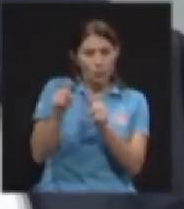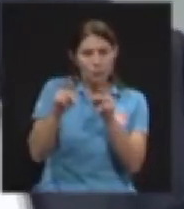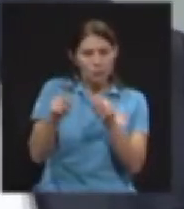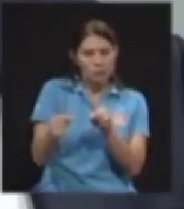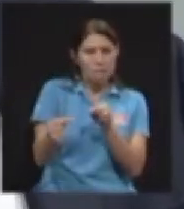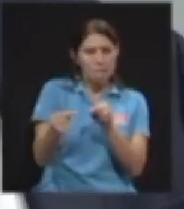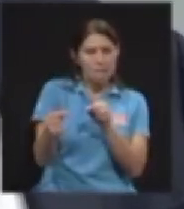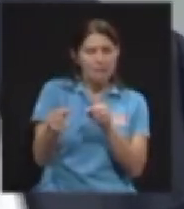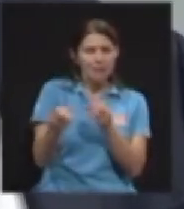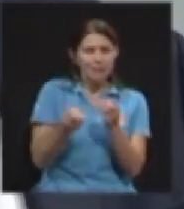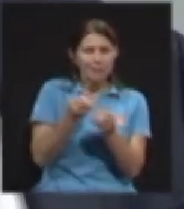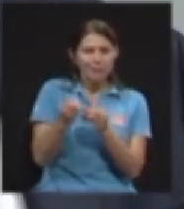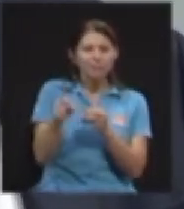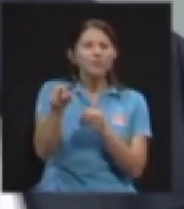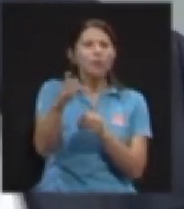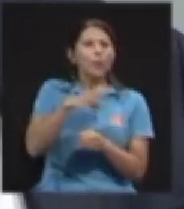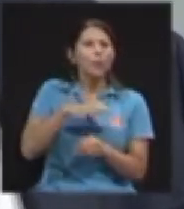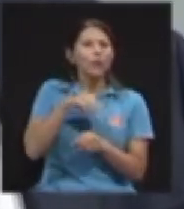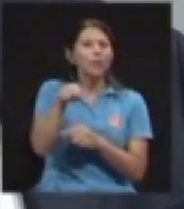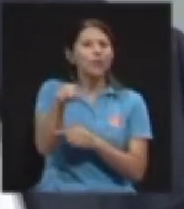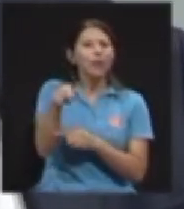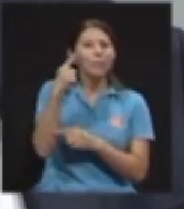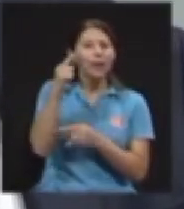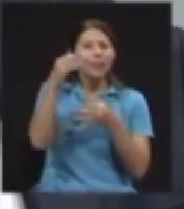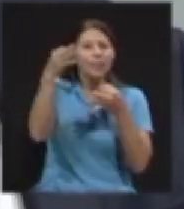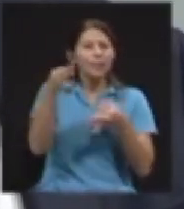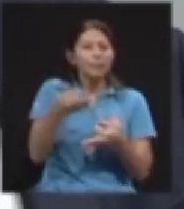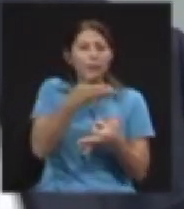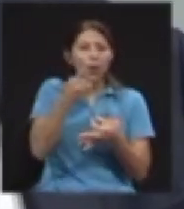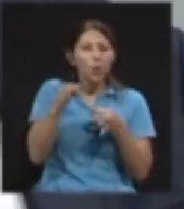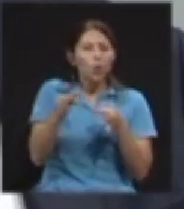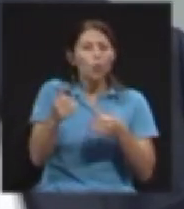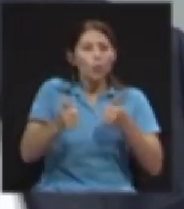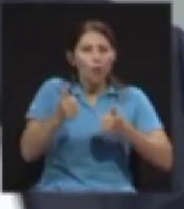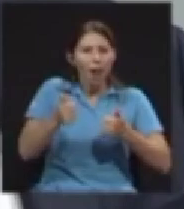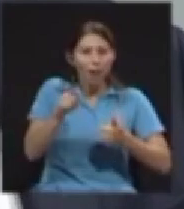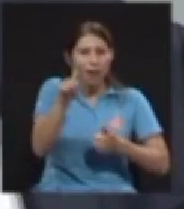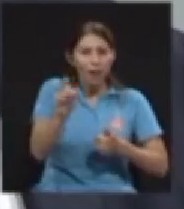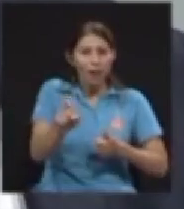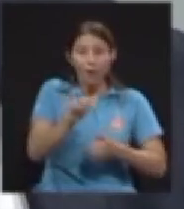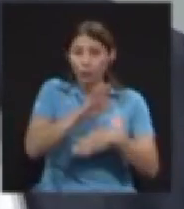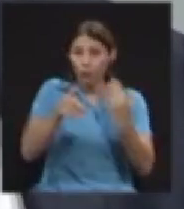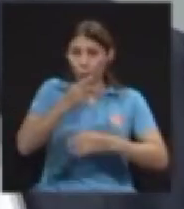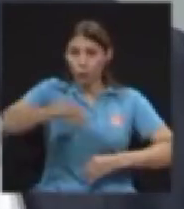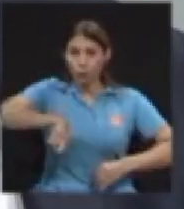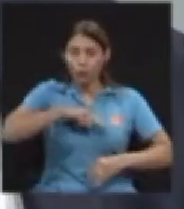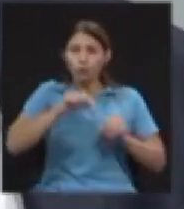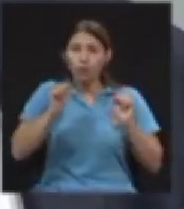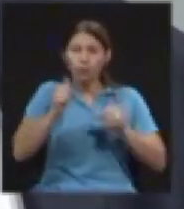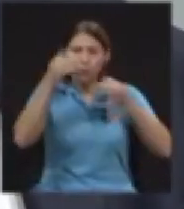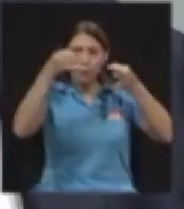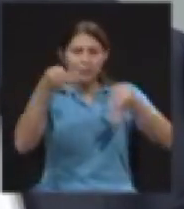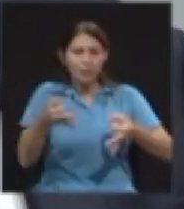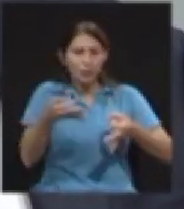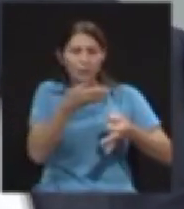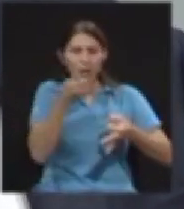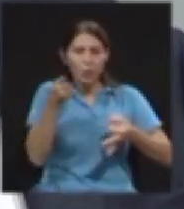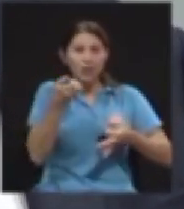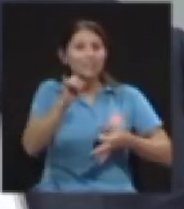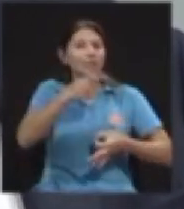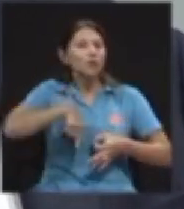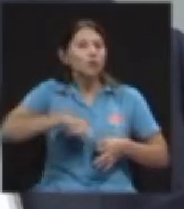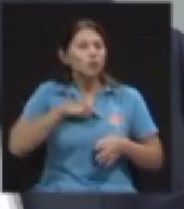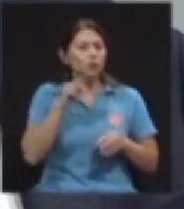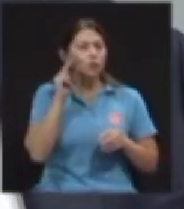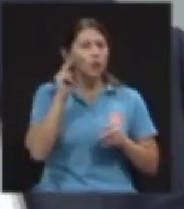para tomar la mejor decisión. Entonces todos podemos tomar mejores decisiones si conocemos la forma en la cual se va a